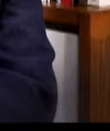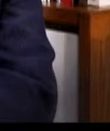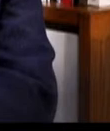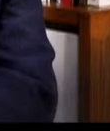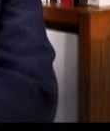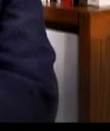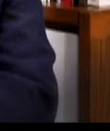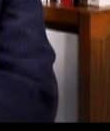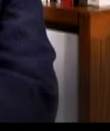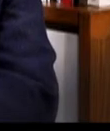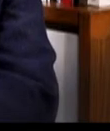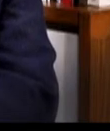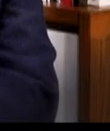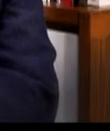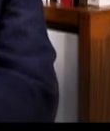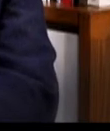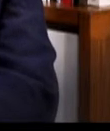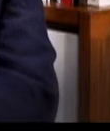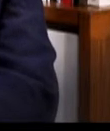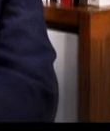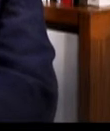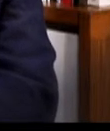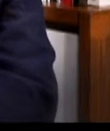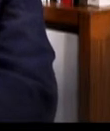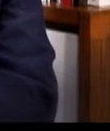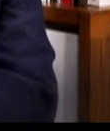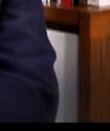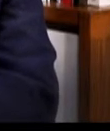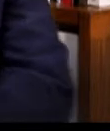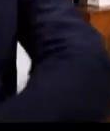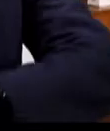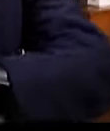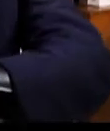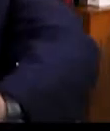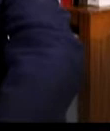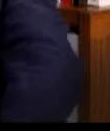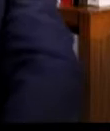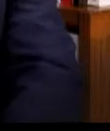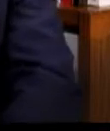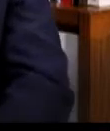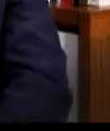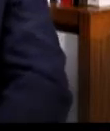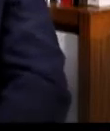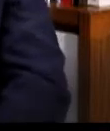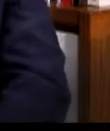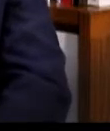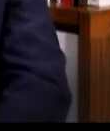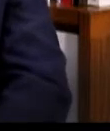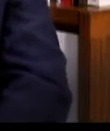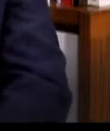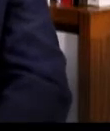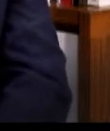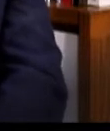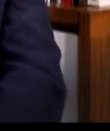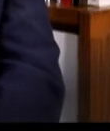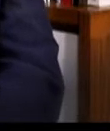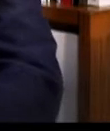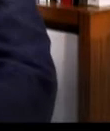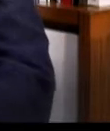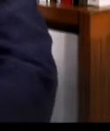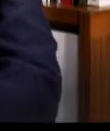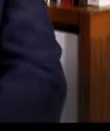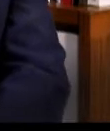se llama el tema regional y al tema territorial. Es decir, cómo poblamos el territorio, qué hacemos